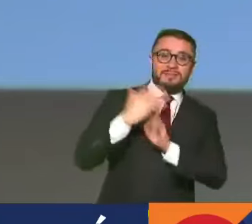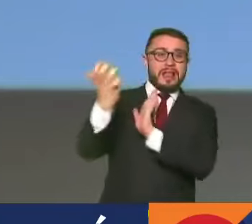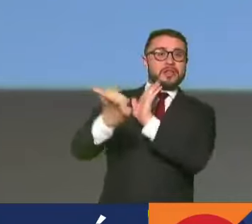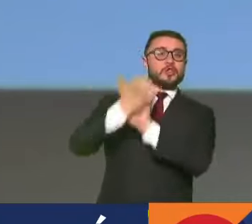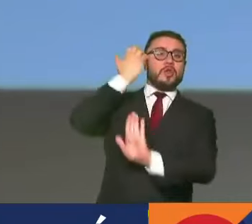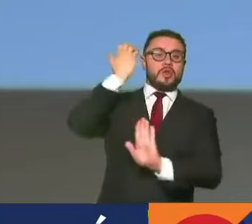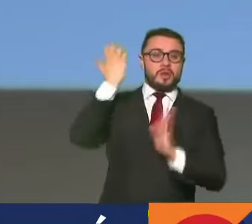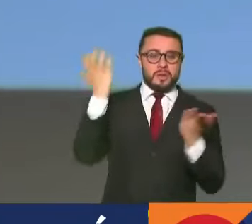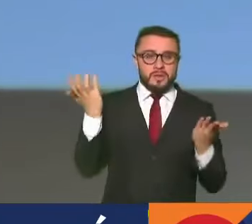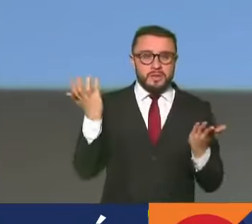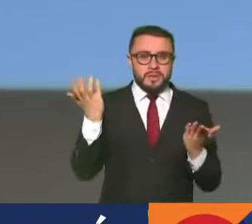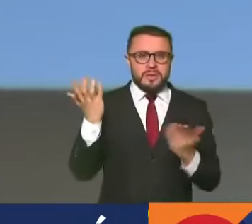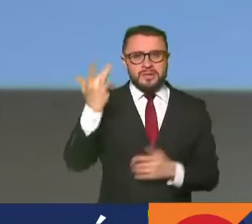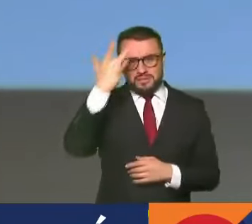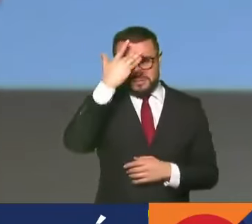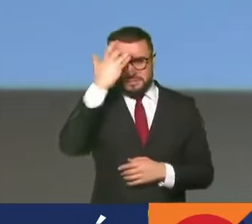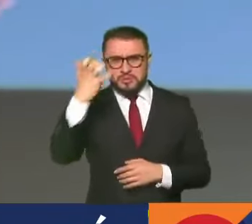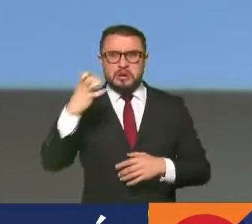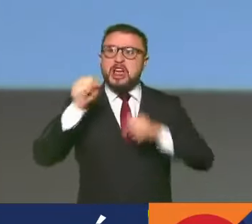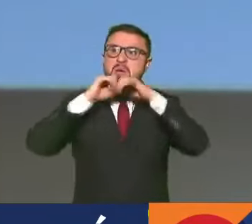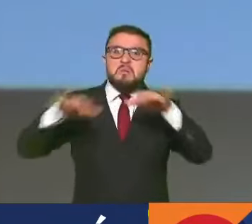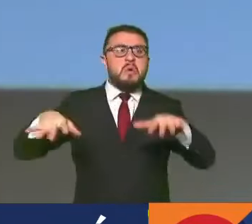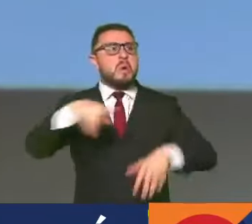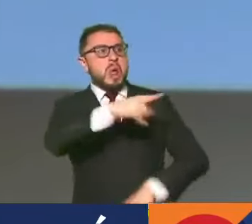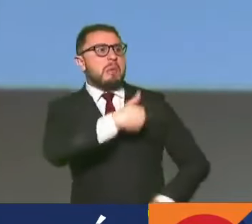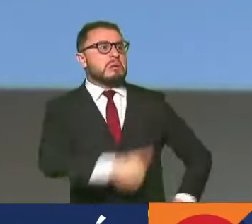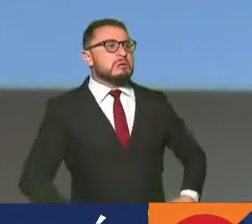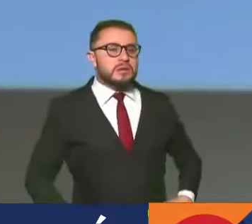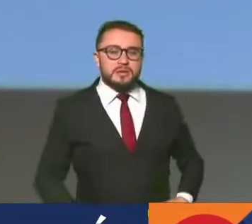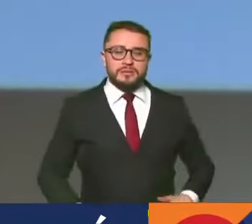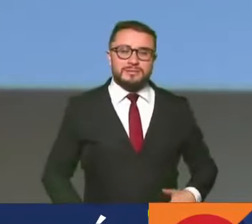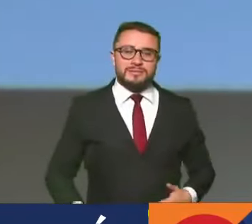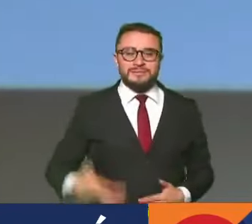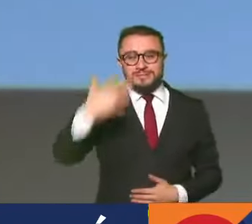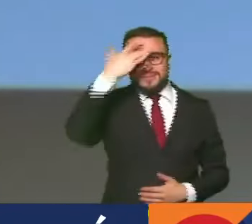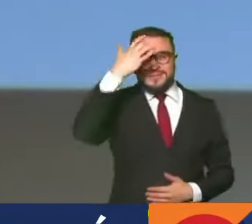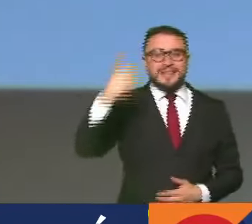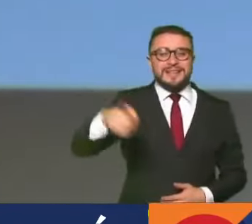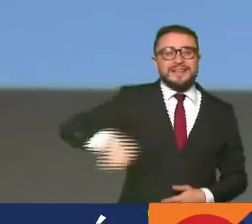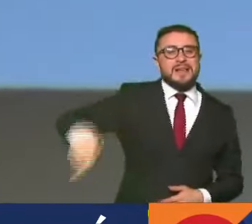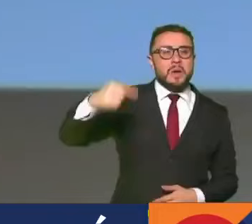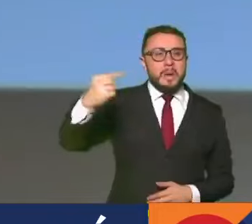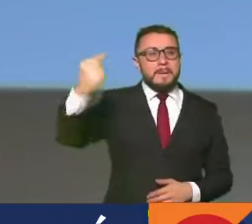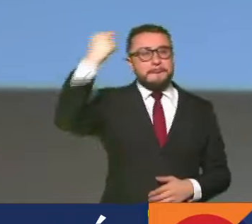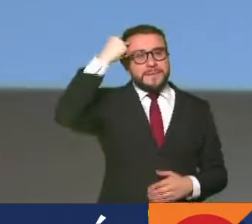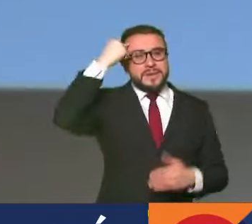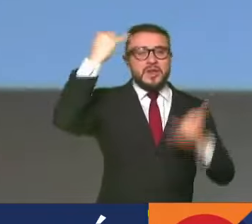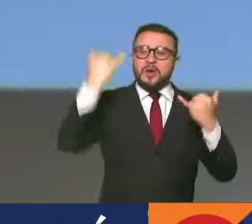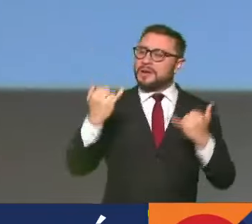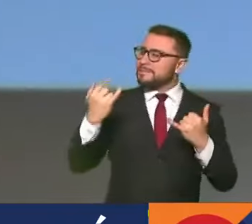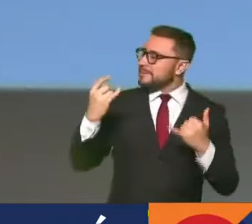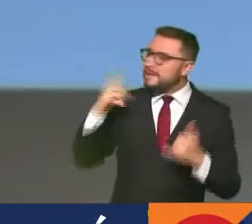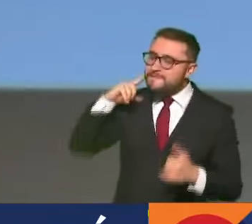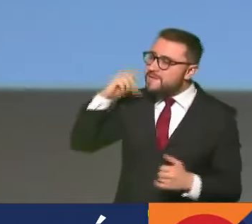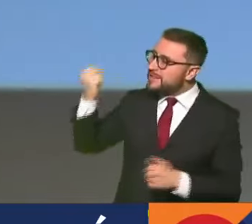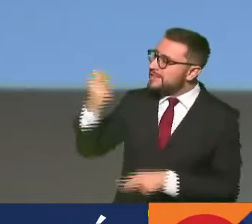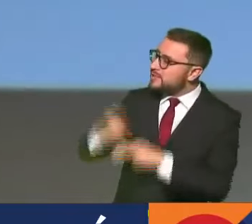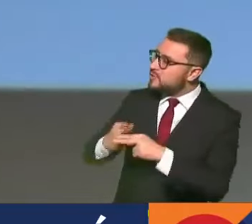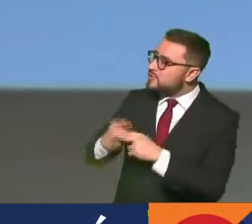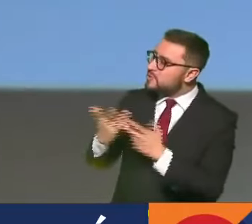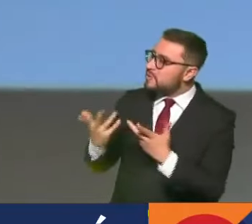¿Por qué me tratan como me tratan? Porque consideran que soy un, ¿cómo llaman eso, Francia?